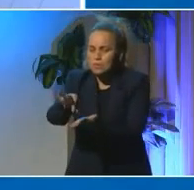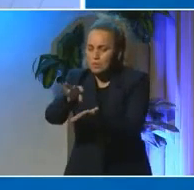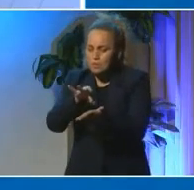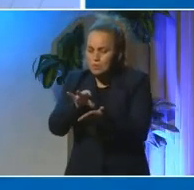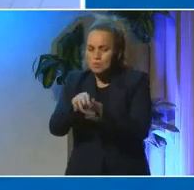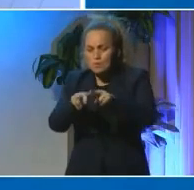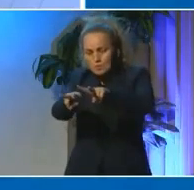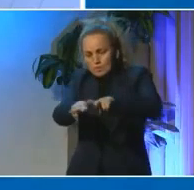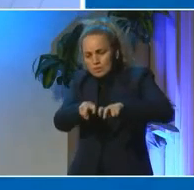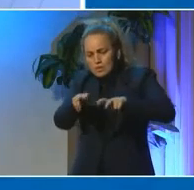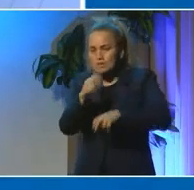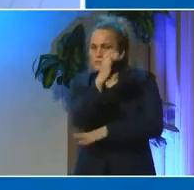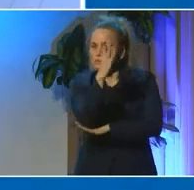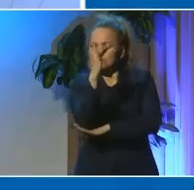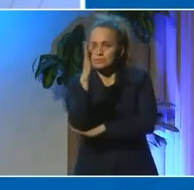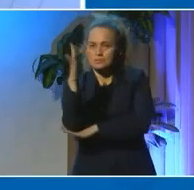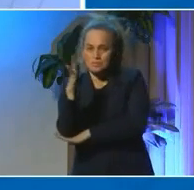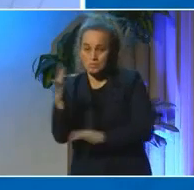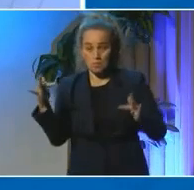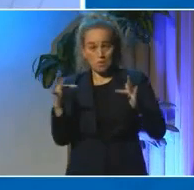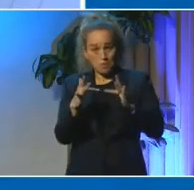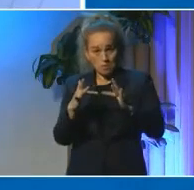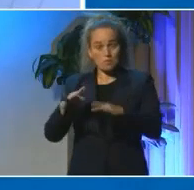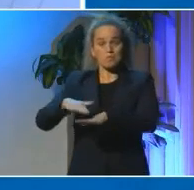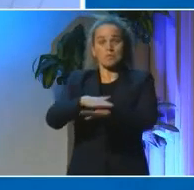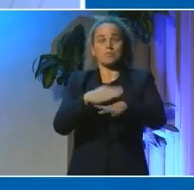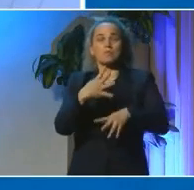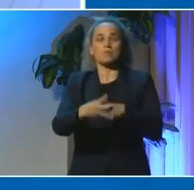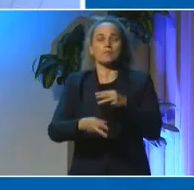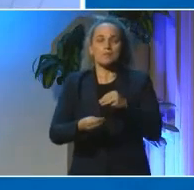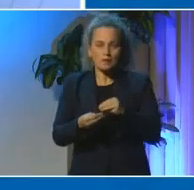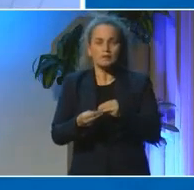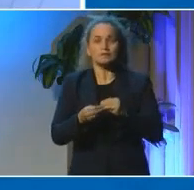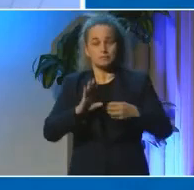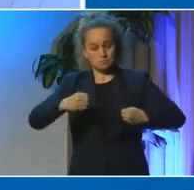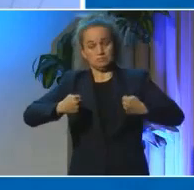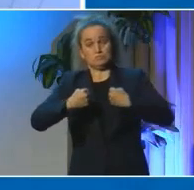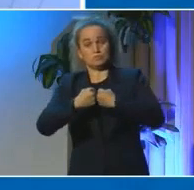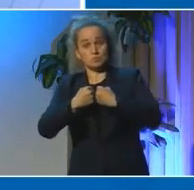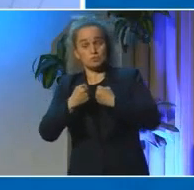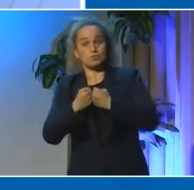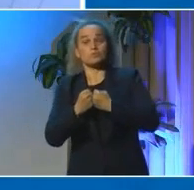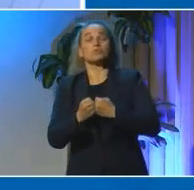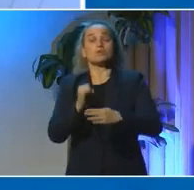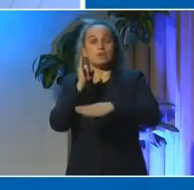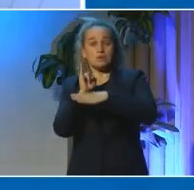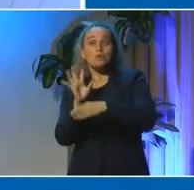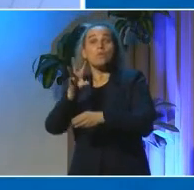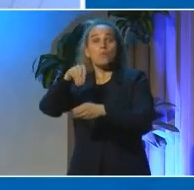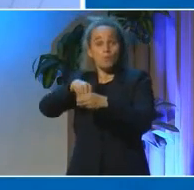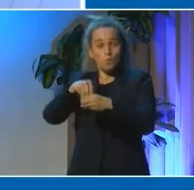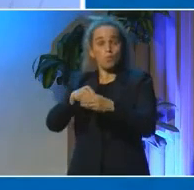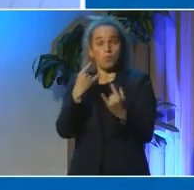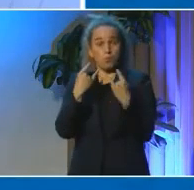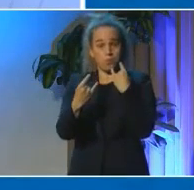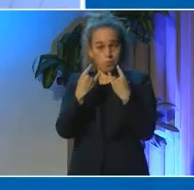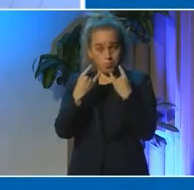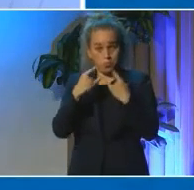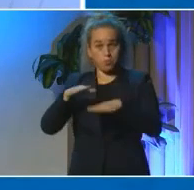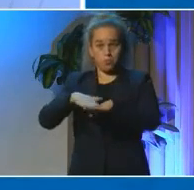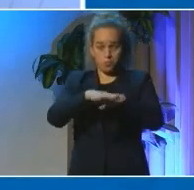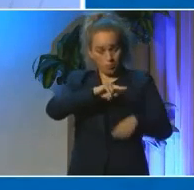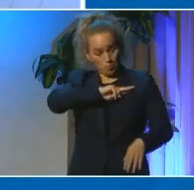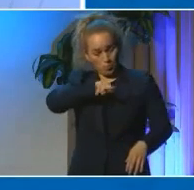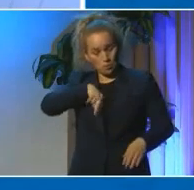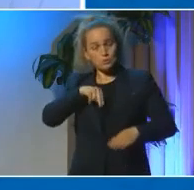adecuados entonces en línea con eso también tenemos alianzas interinstitucionales muy interesantes nosotros